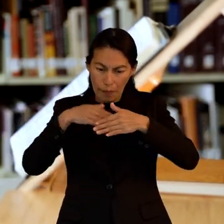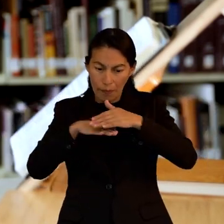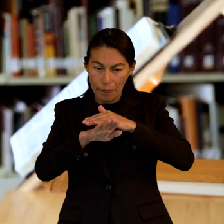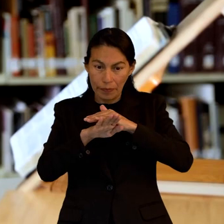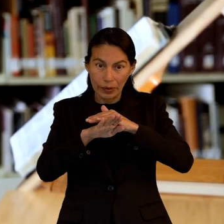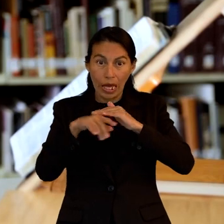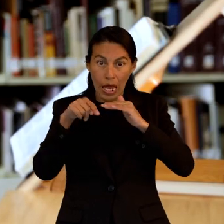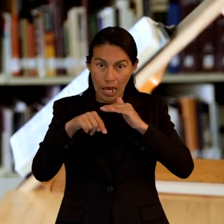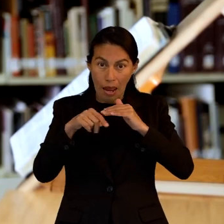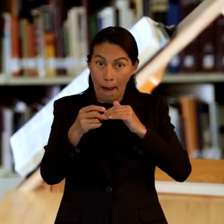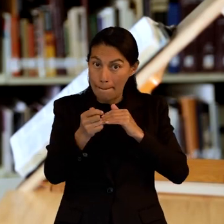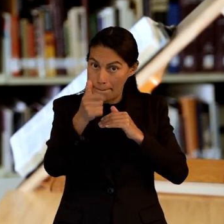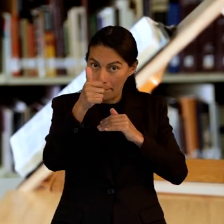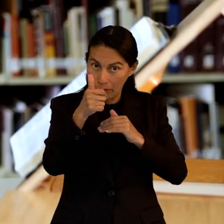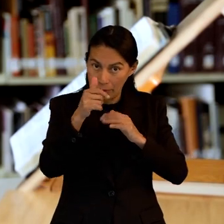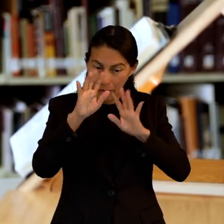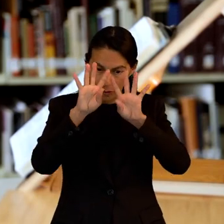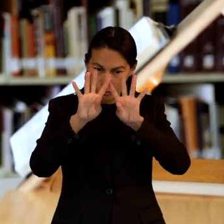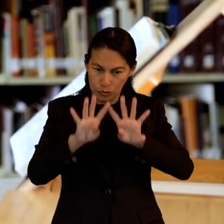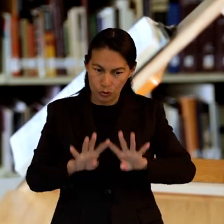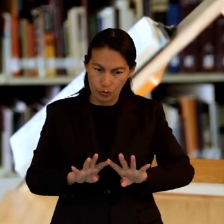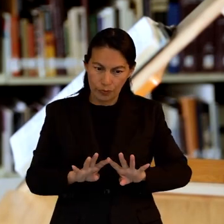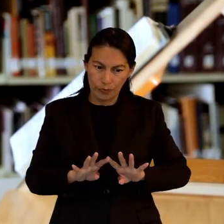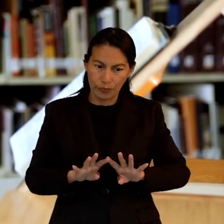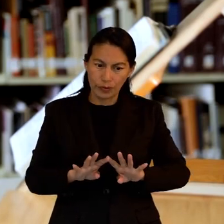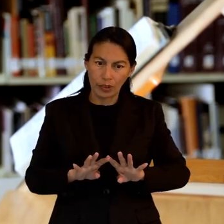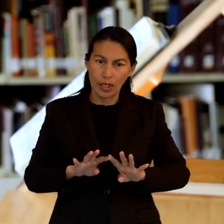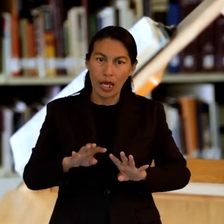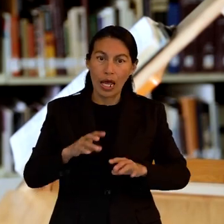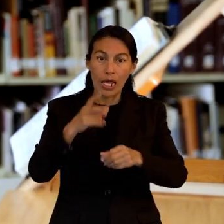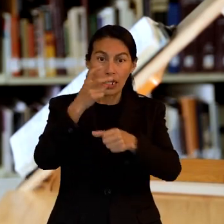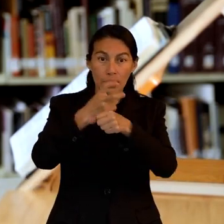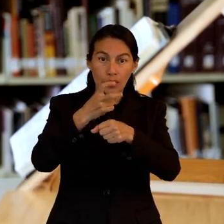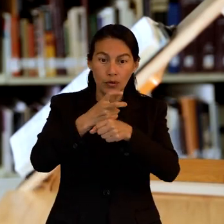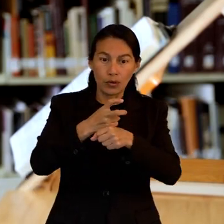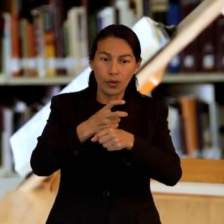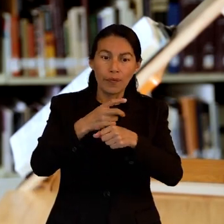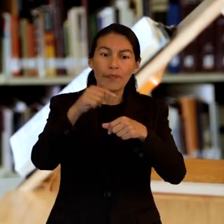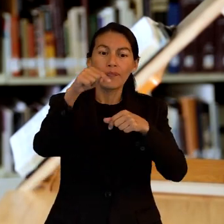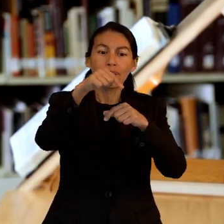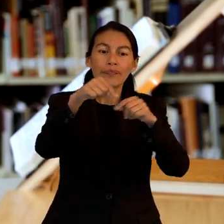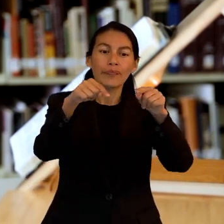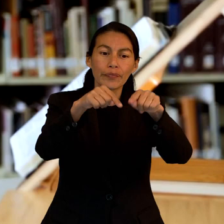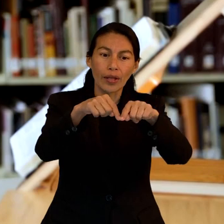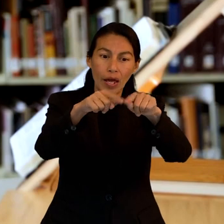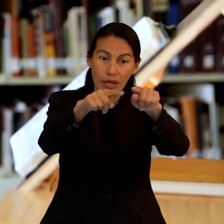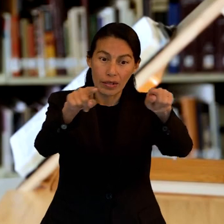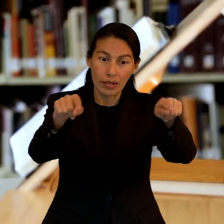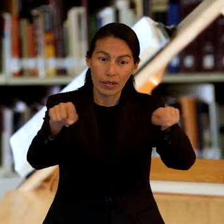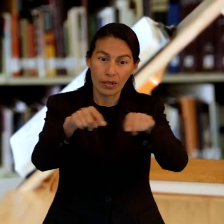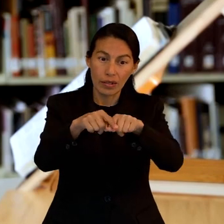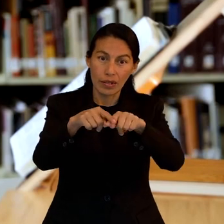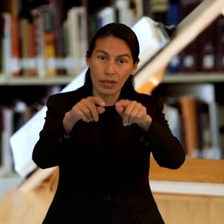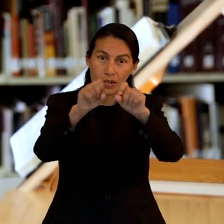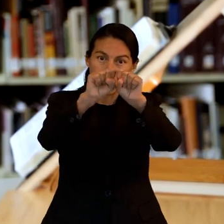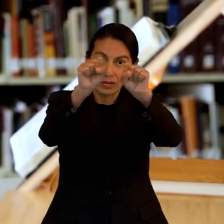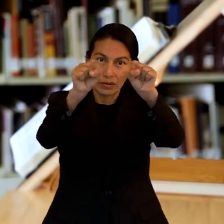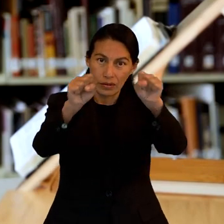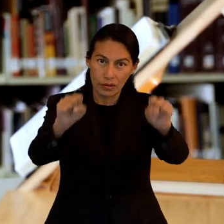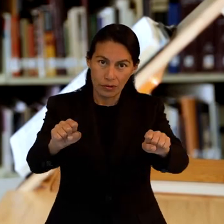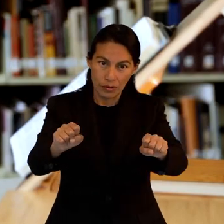llevando sus sacrificios ofrendas al altar el segundo velo era el que daba entrada a la tienda o